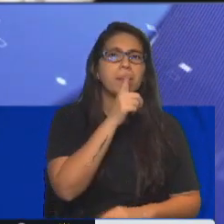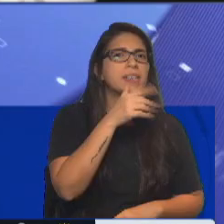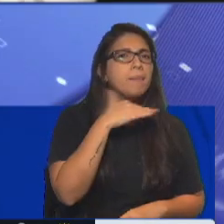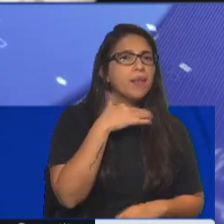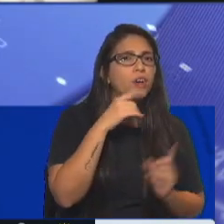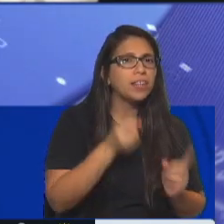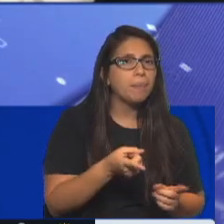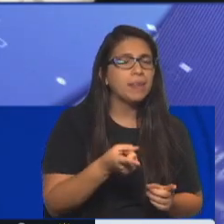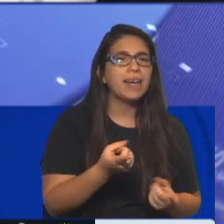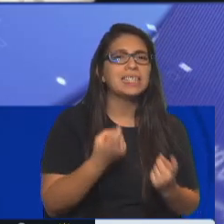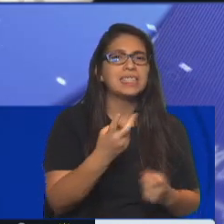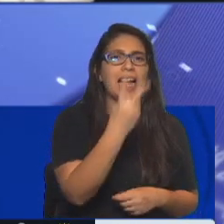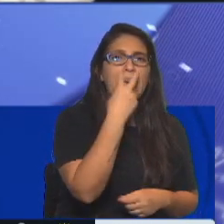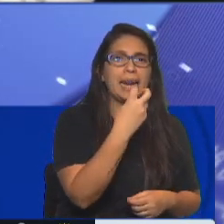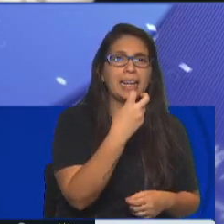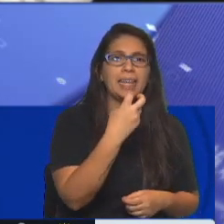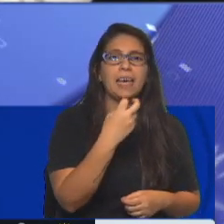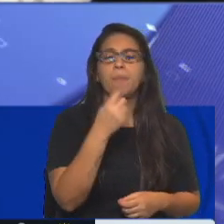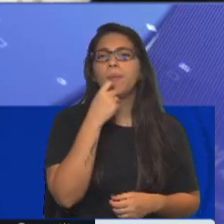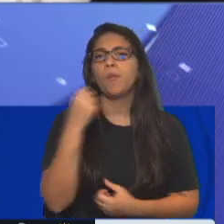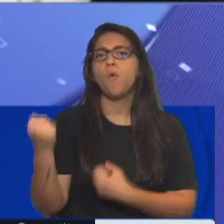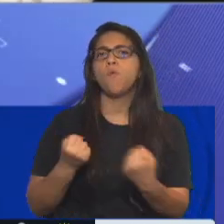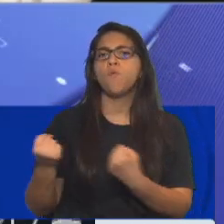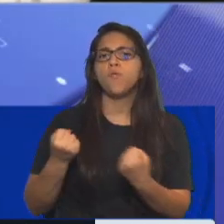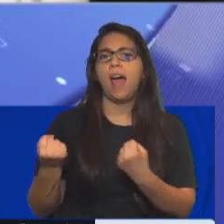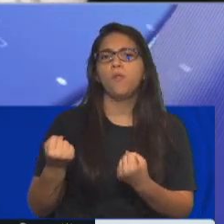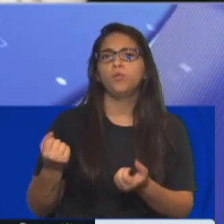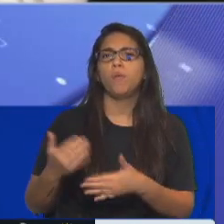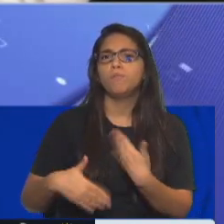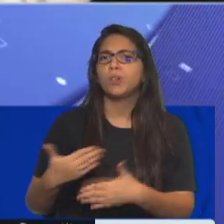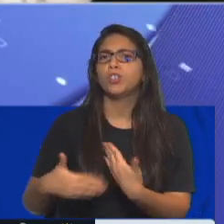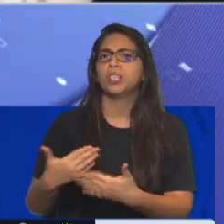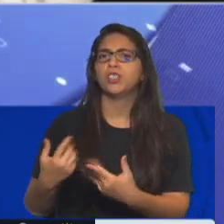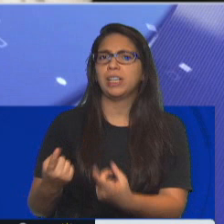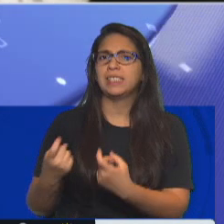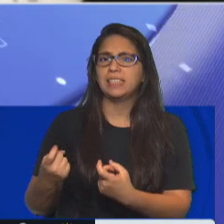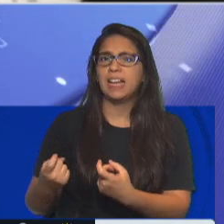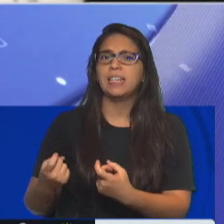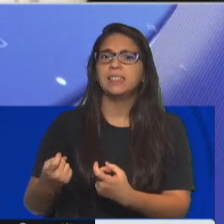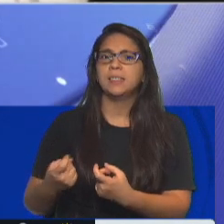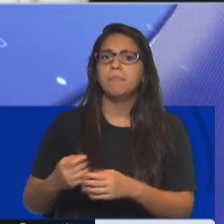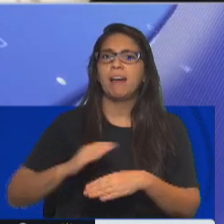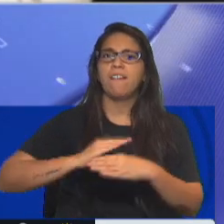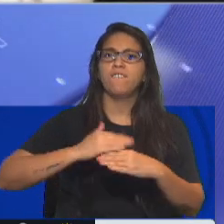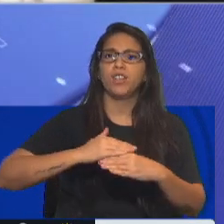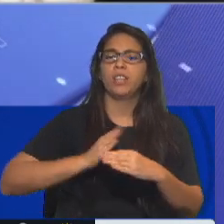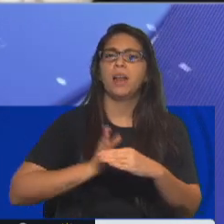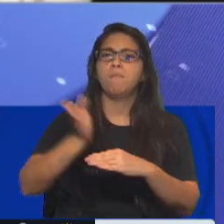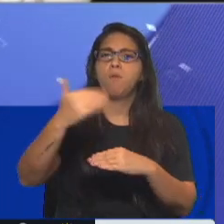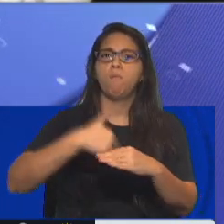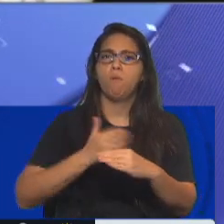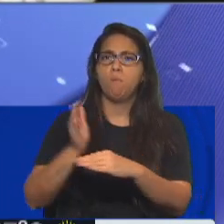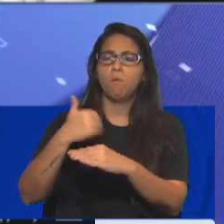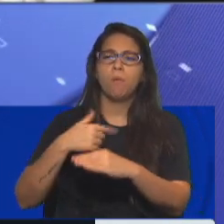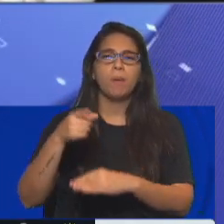Esta dependencia que decimos, ¿no? Un auto, en definitiva, lleva varios procesos en los que atraviesa más de una vez la frontera. ¿Cómo lo estás